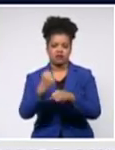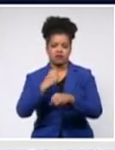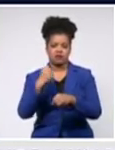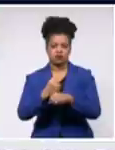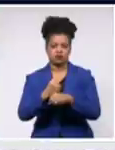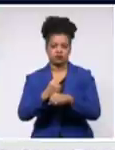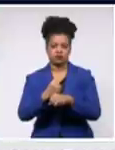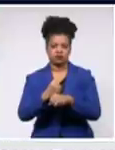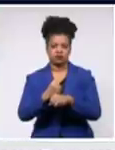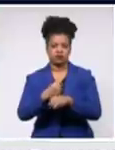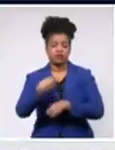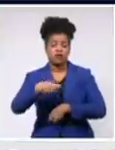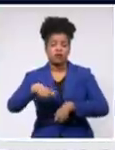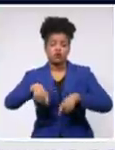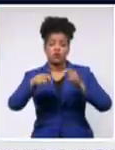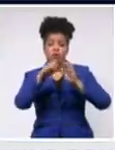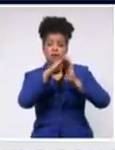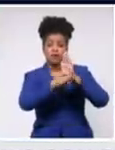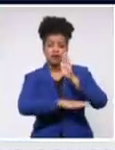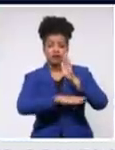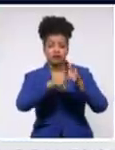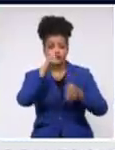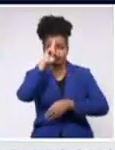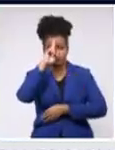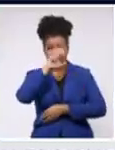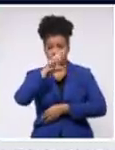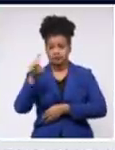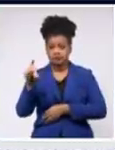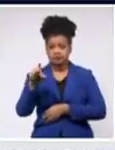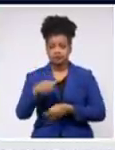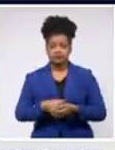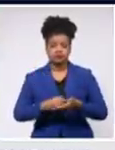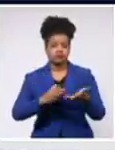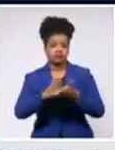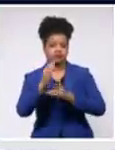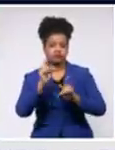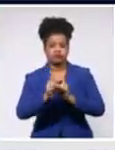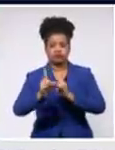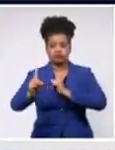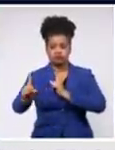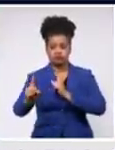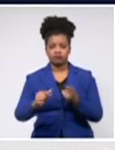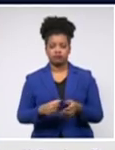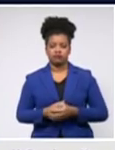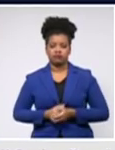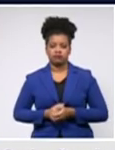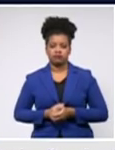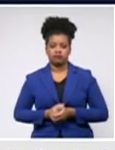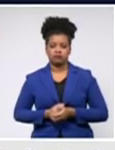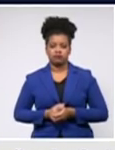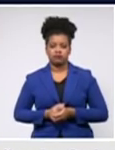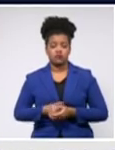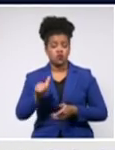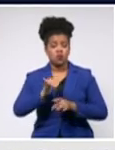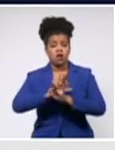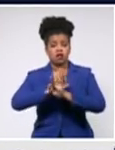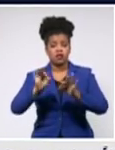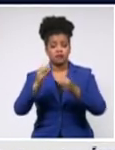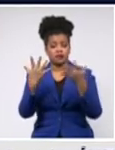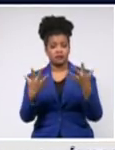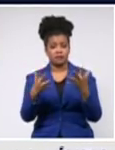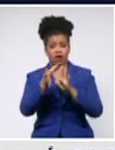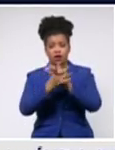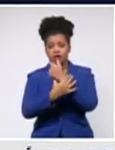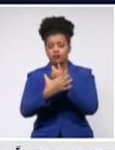cumplimentando las medidas sanitarias, manteniendo el distanciamiento, la desinfección de las manos, el uso